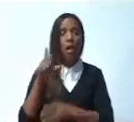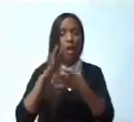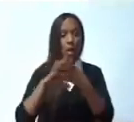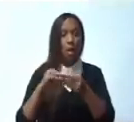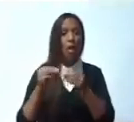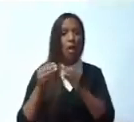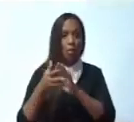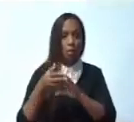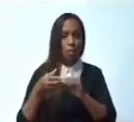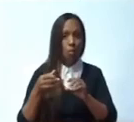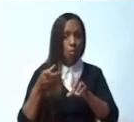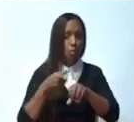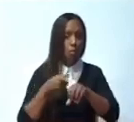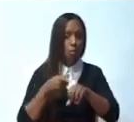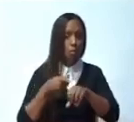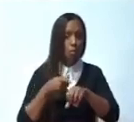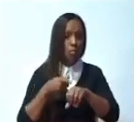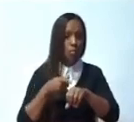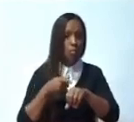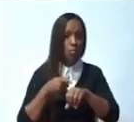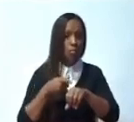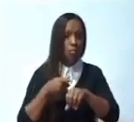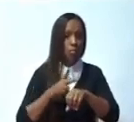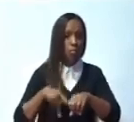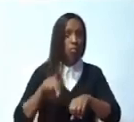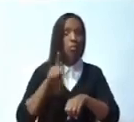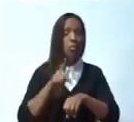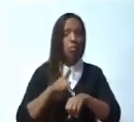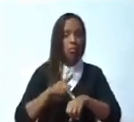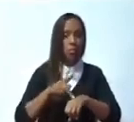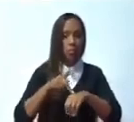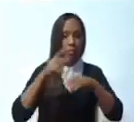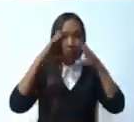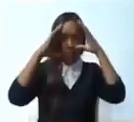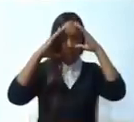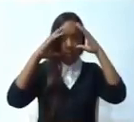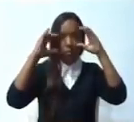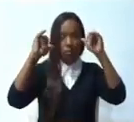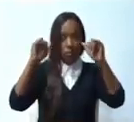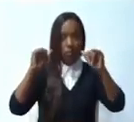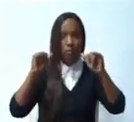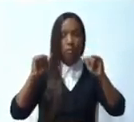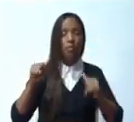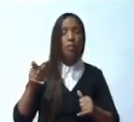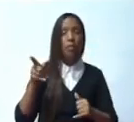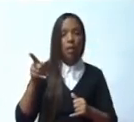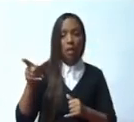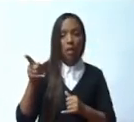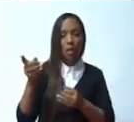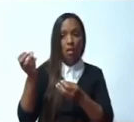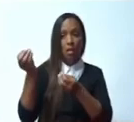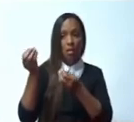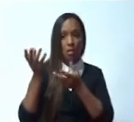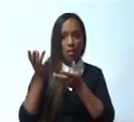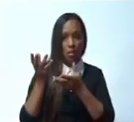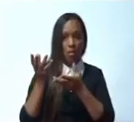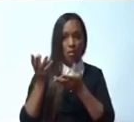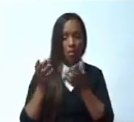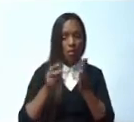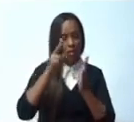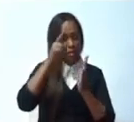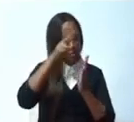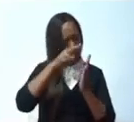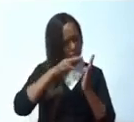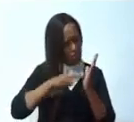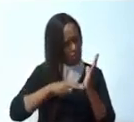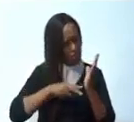que se leyó hace unos momentos en este hemiciclo sobre lo que ha sido invertido